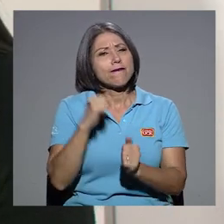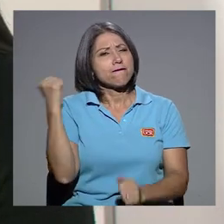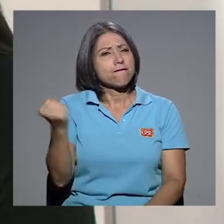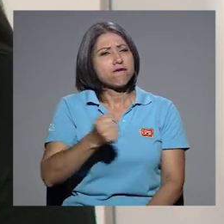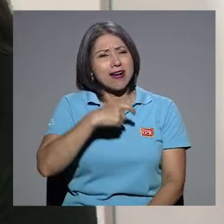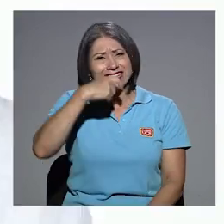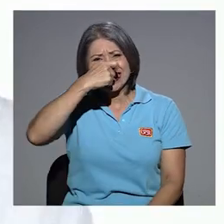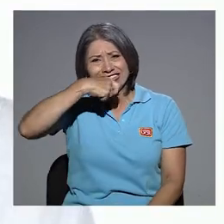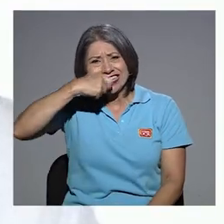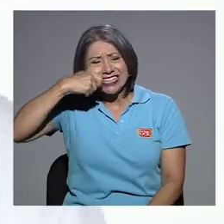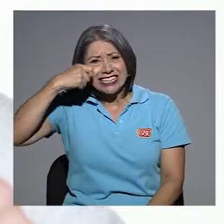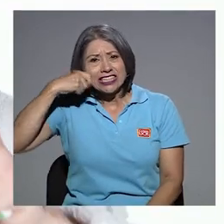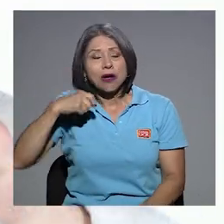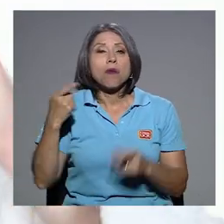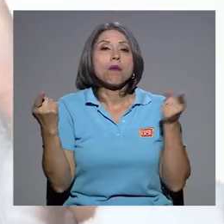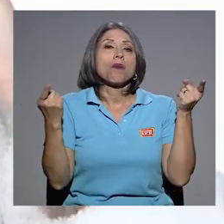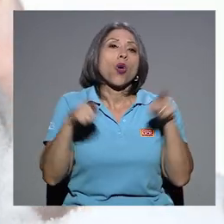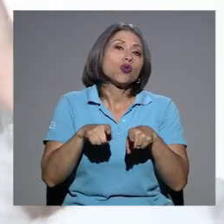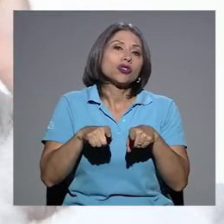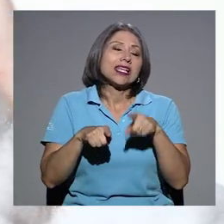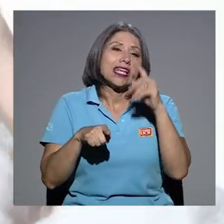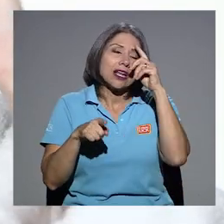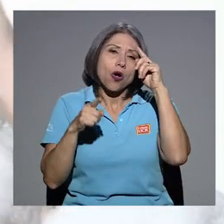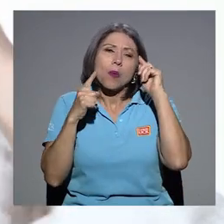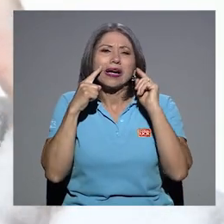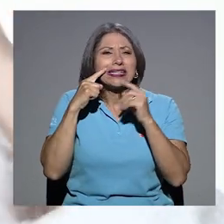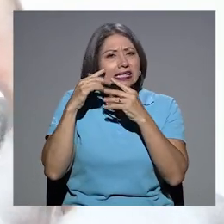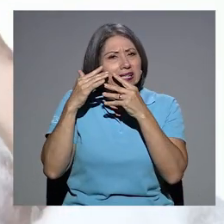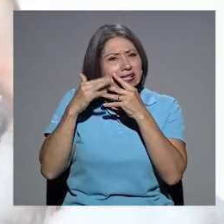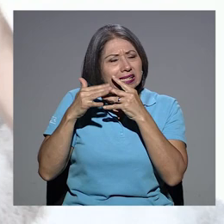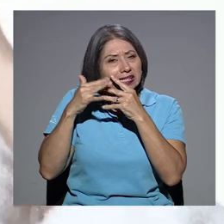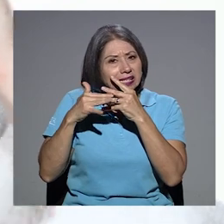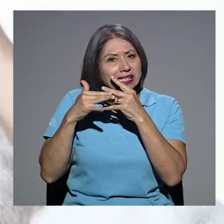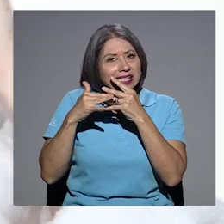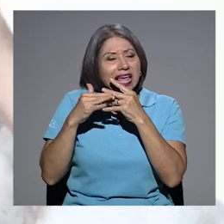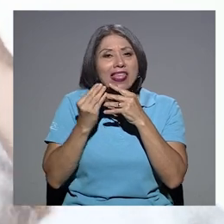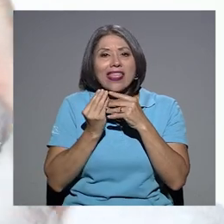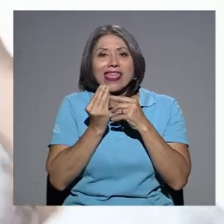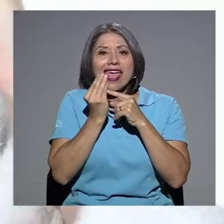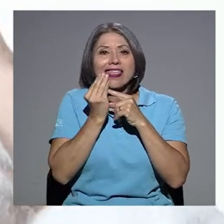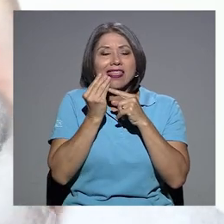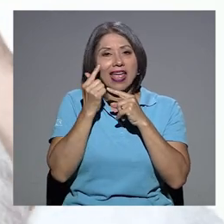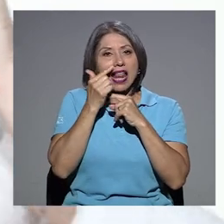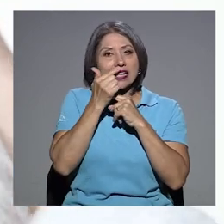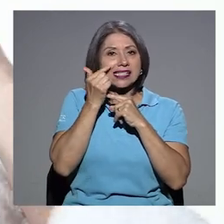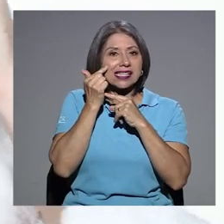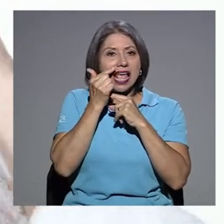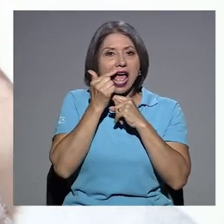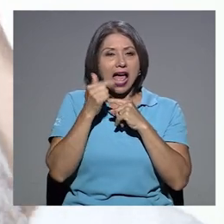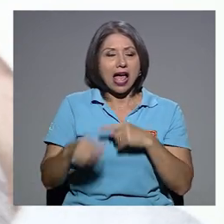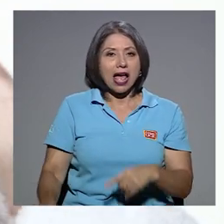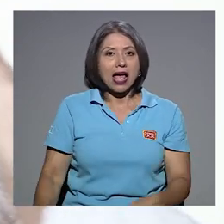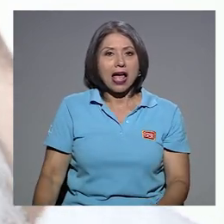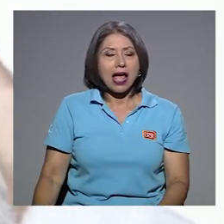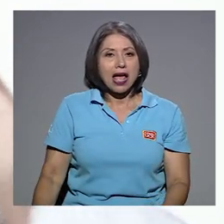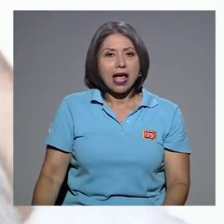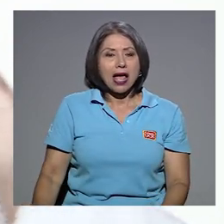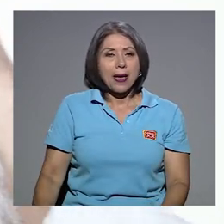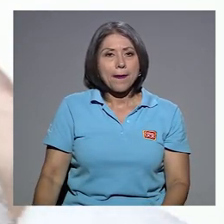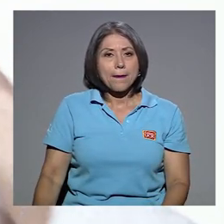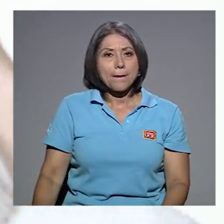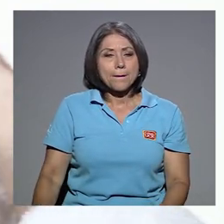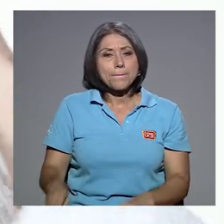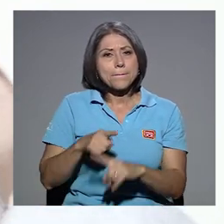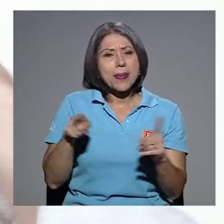grosero lo que nos va a producir es un trauma sobre los tejidos, tanto diente como encía. Pero una gingivitis en sí no nos va